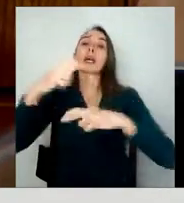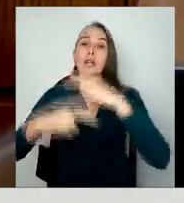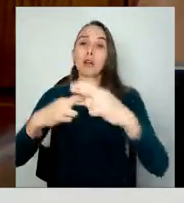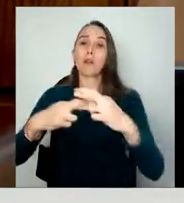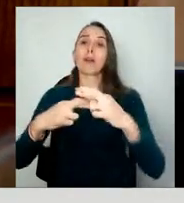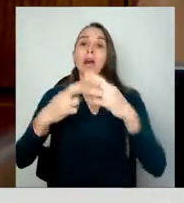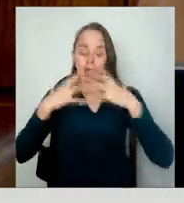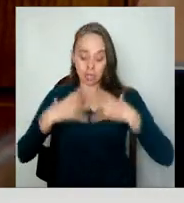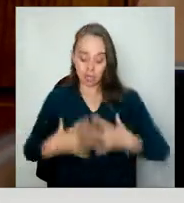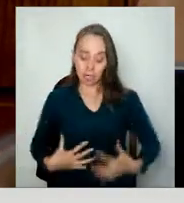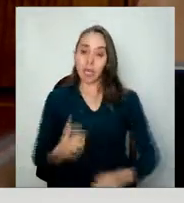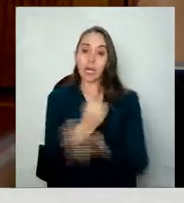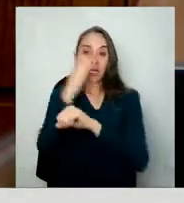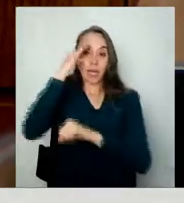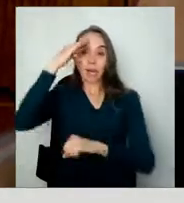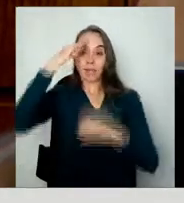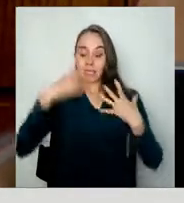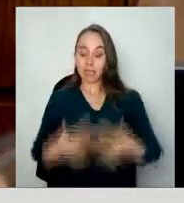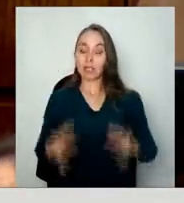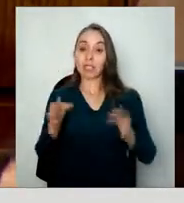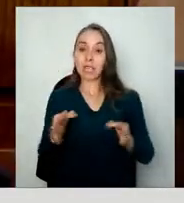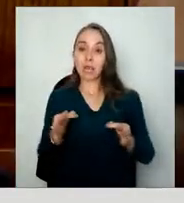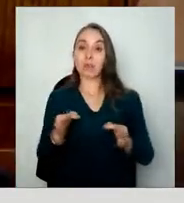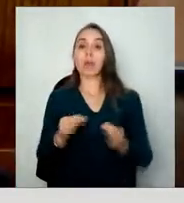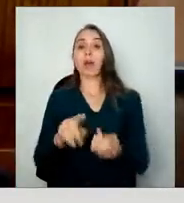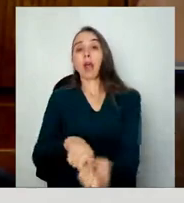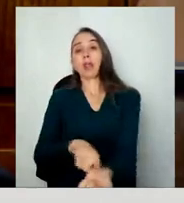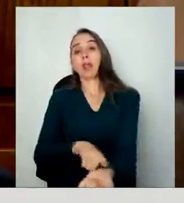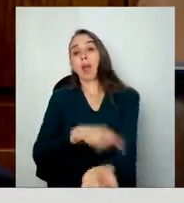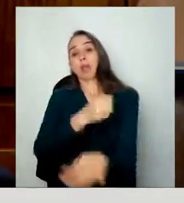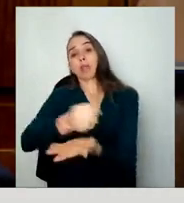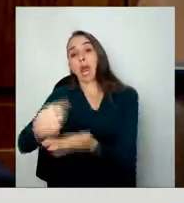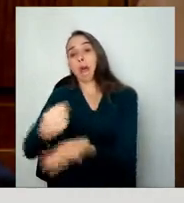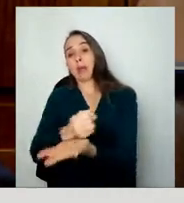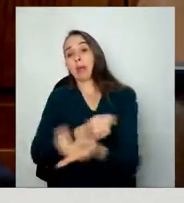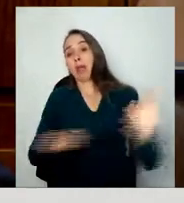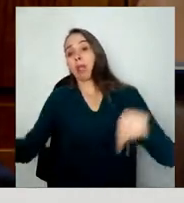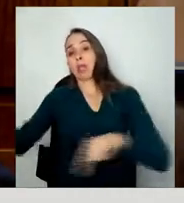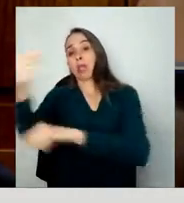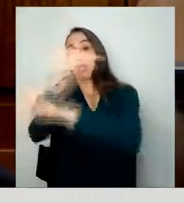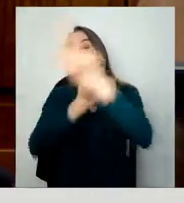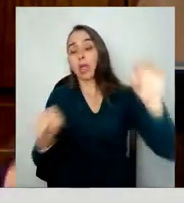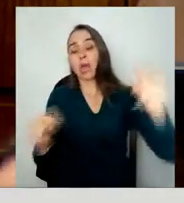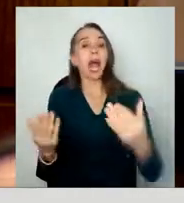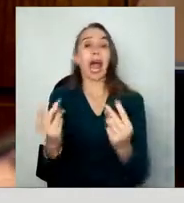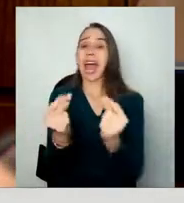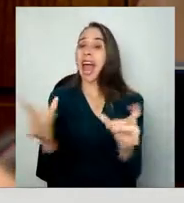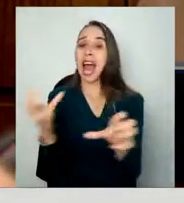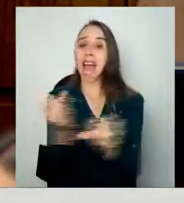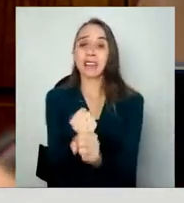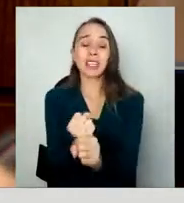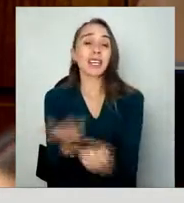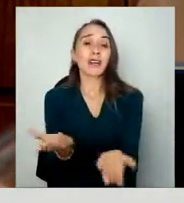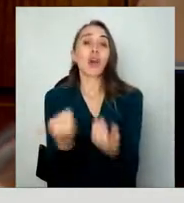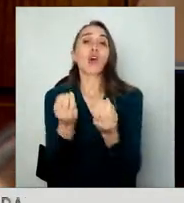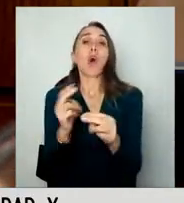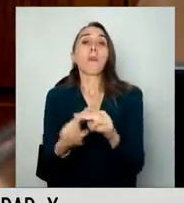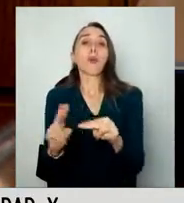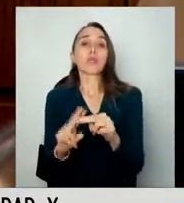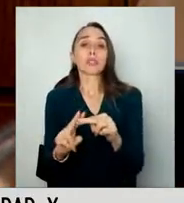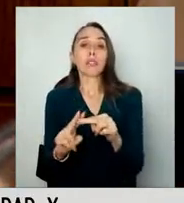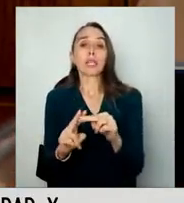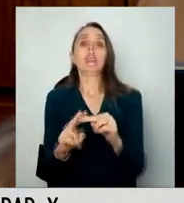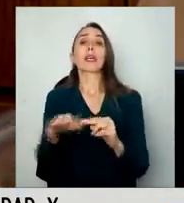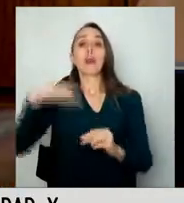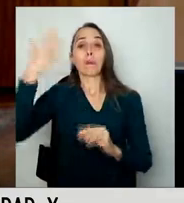las policías y eso demandaban procesos largos se necesitaba de inmediato cómo hacerlo espero que la aplicación de esta Norma permita a